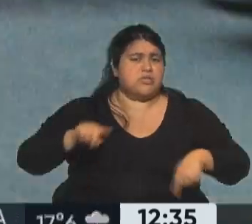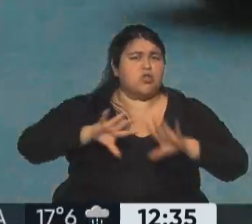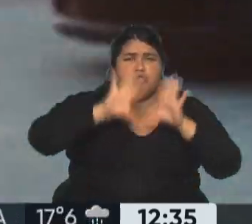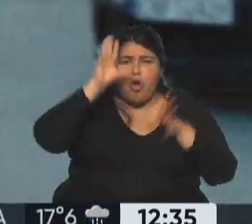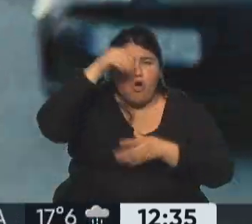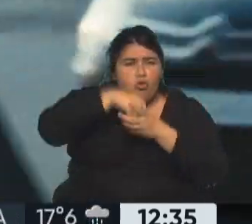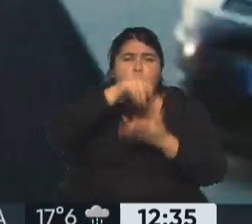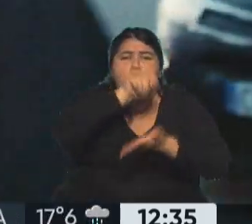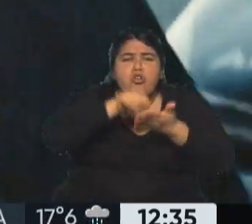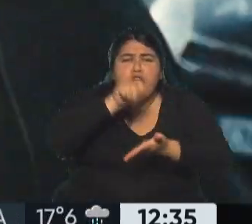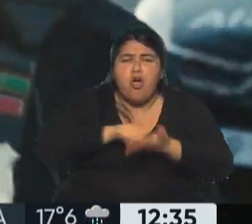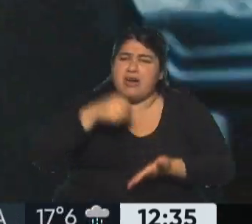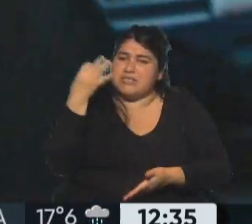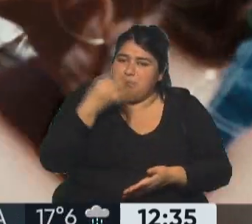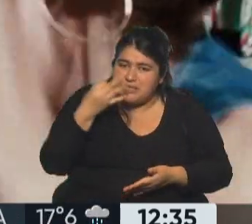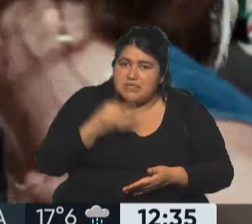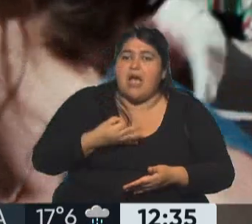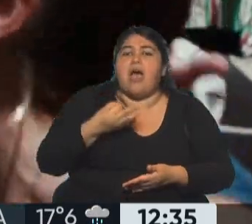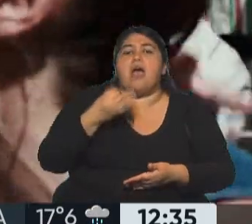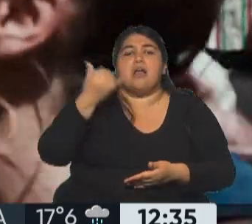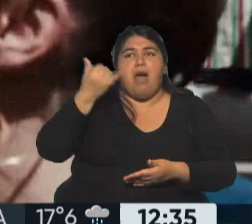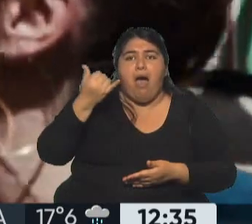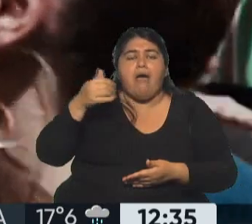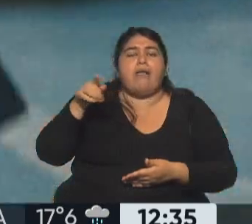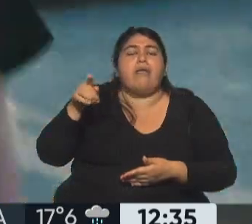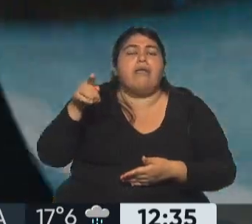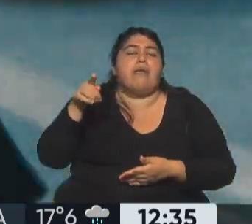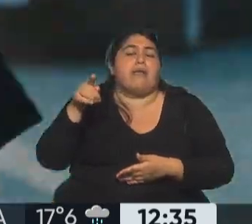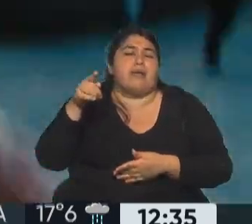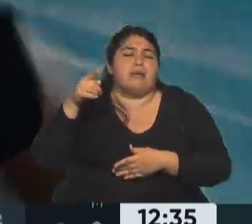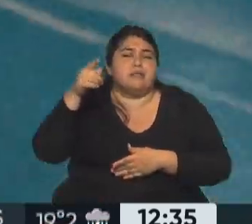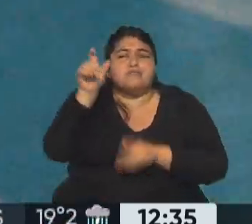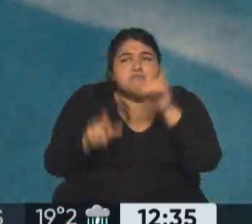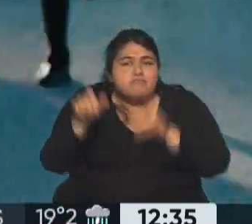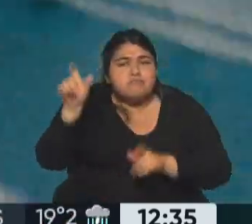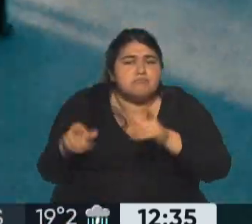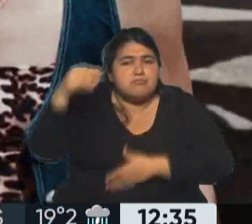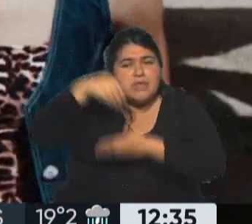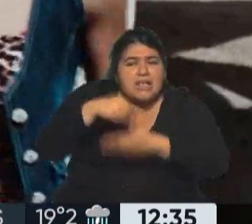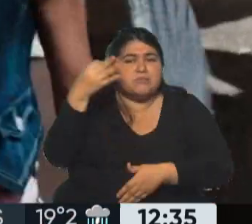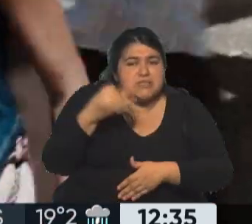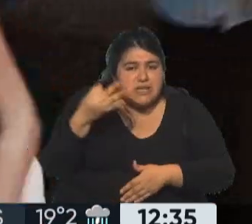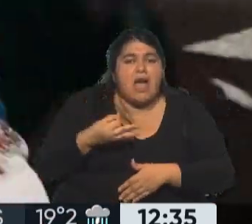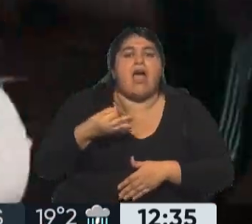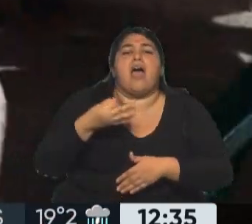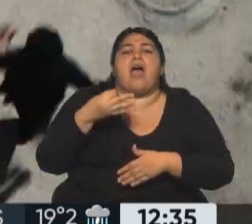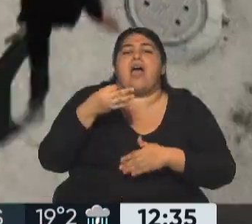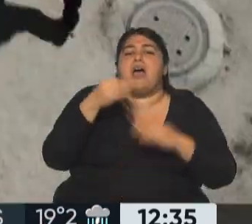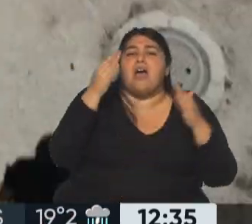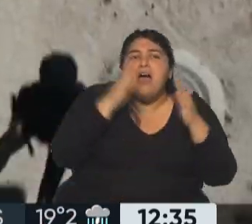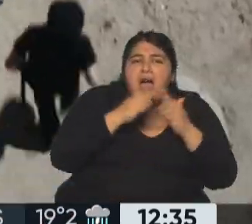un guión muy particular. Hay presencia también de figuras estelares, que gente de La Casa de